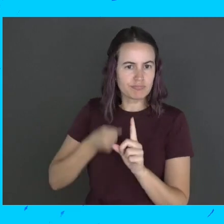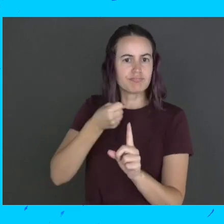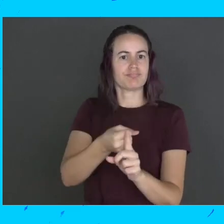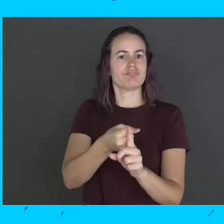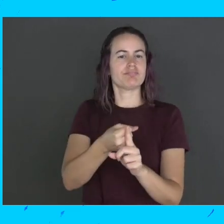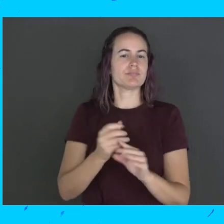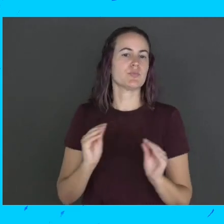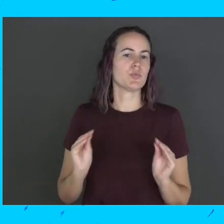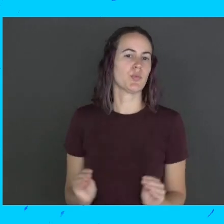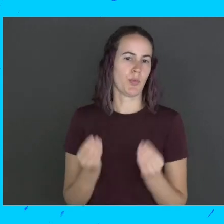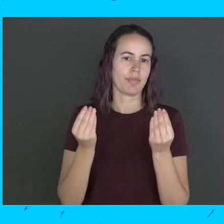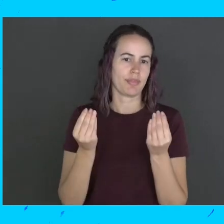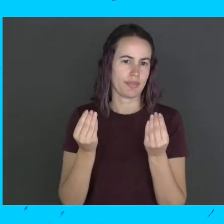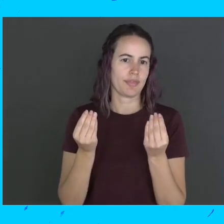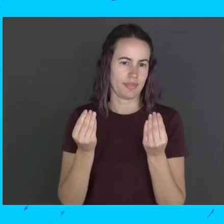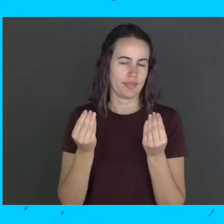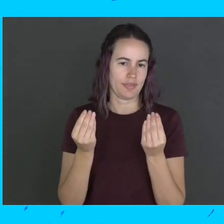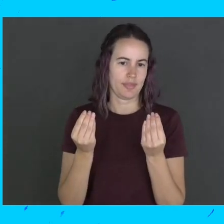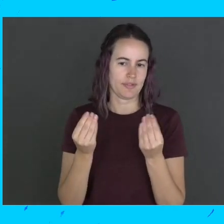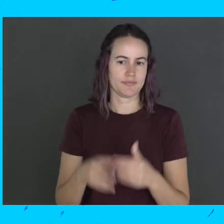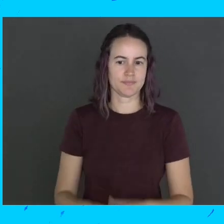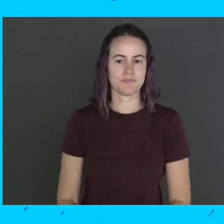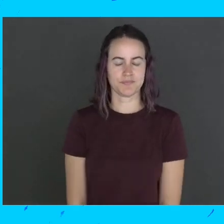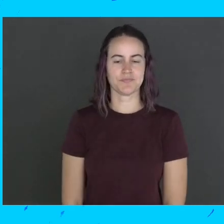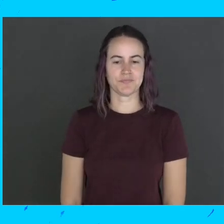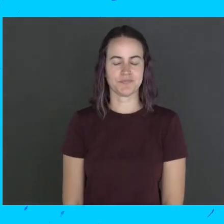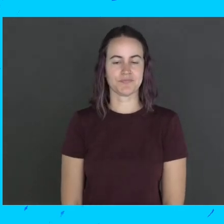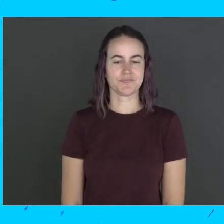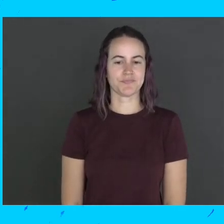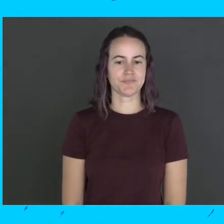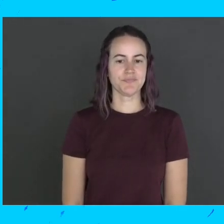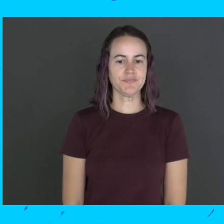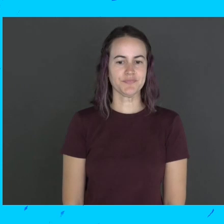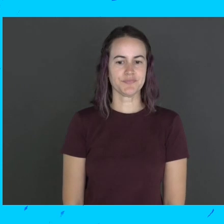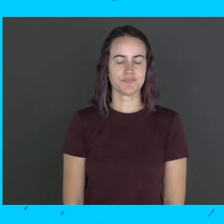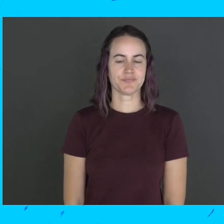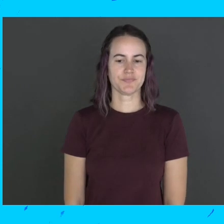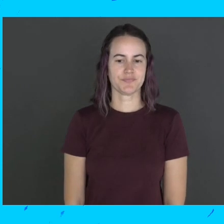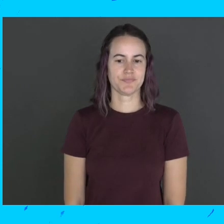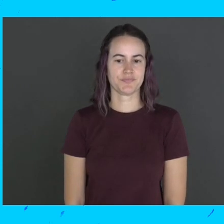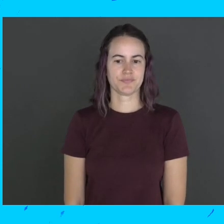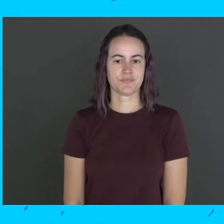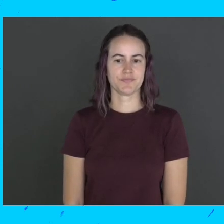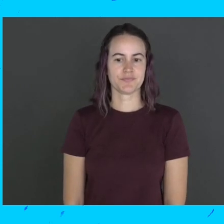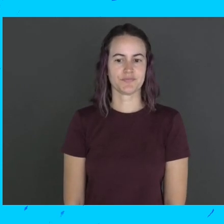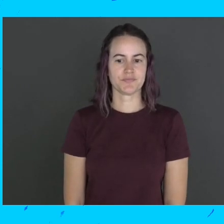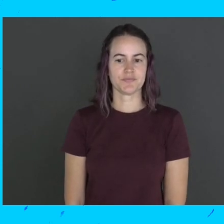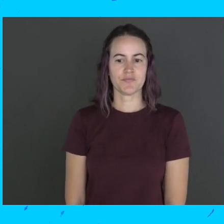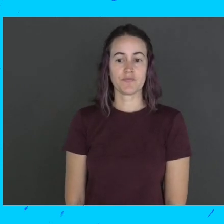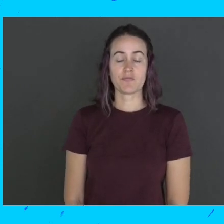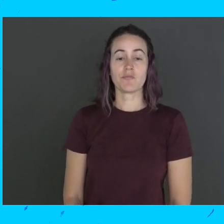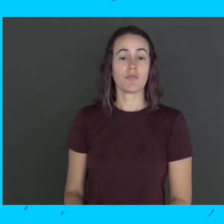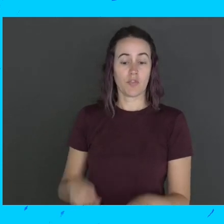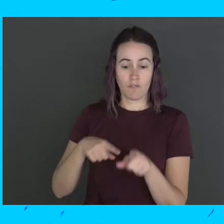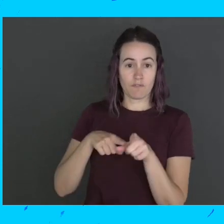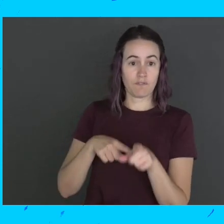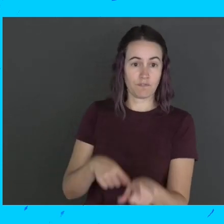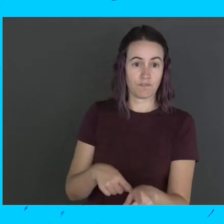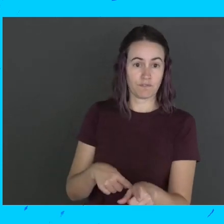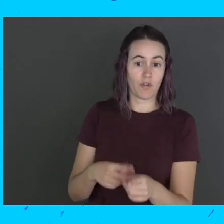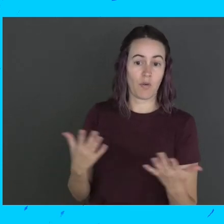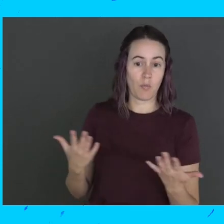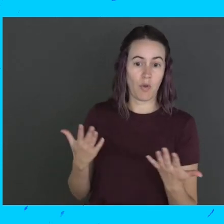También incluye capacidades y competencias de vida. Y también la estrategia también tiene